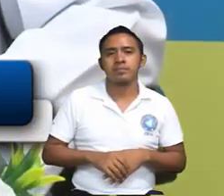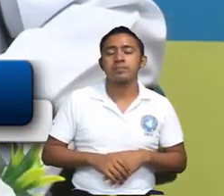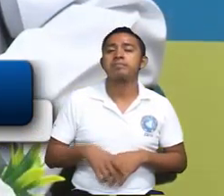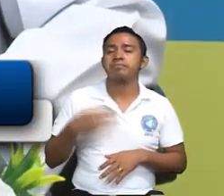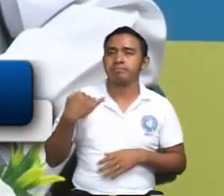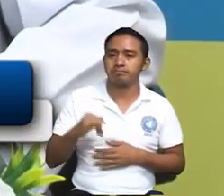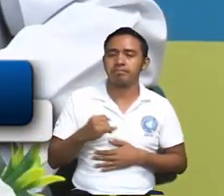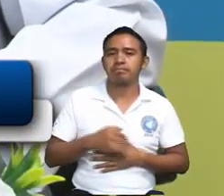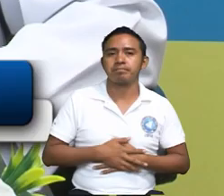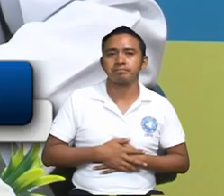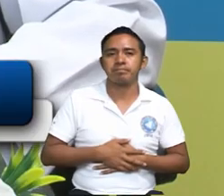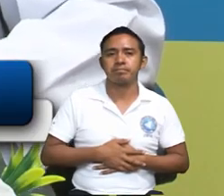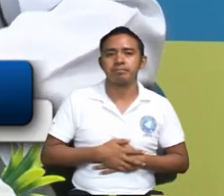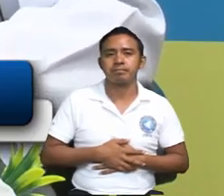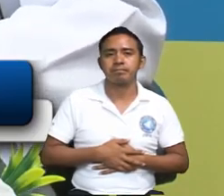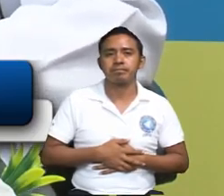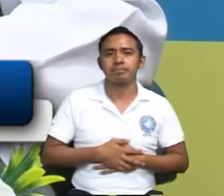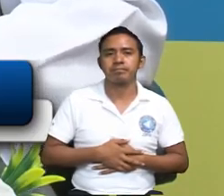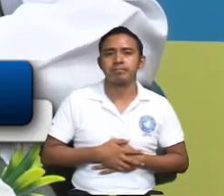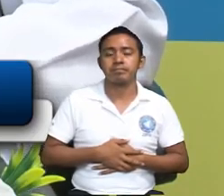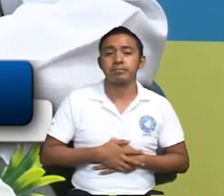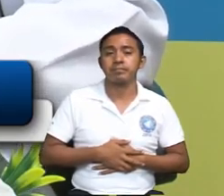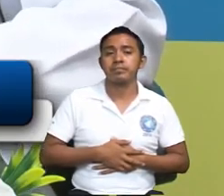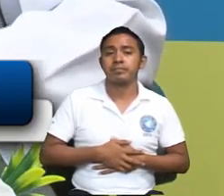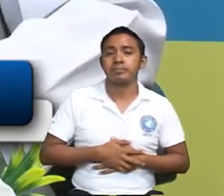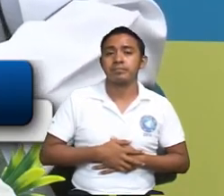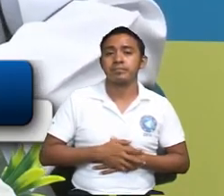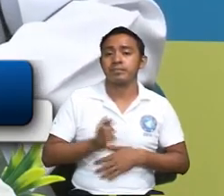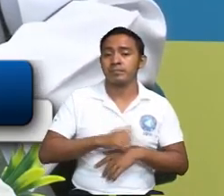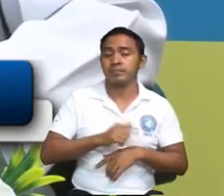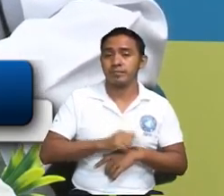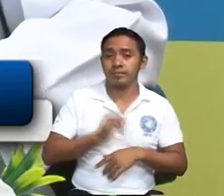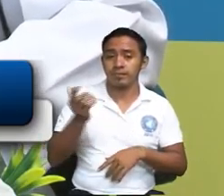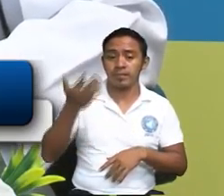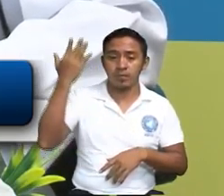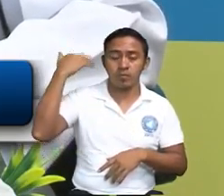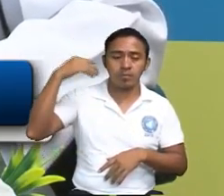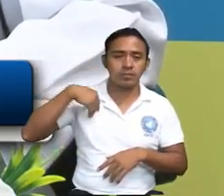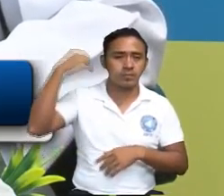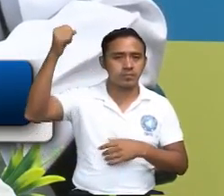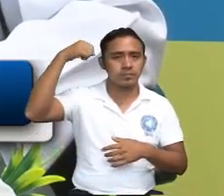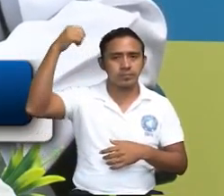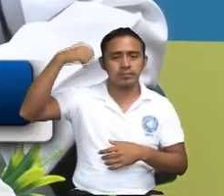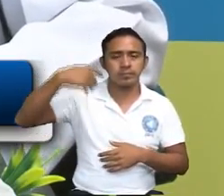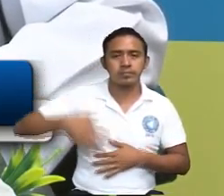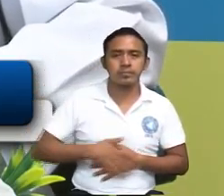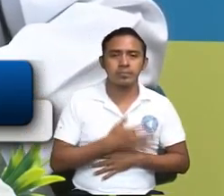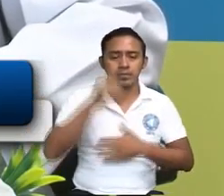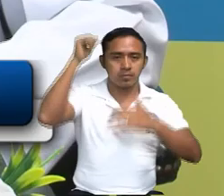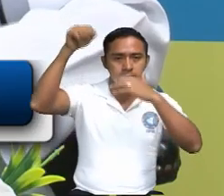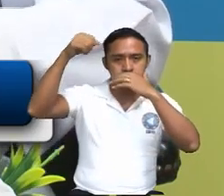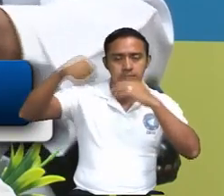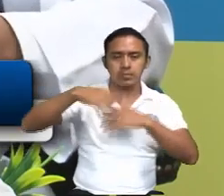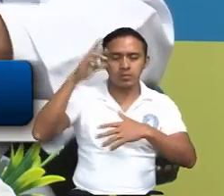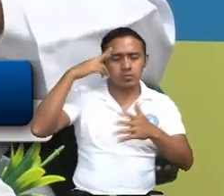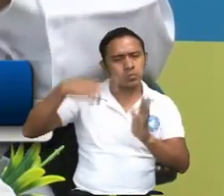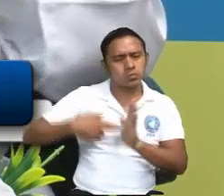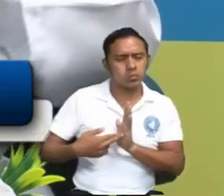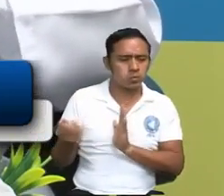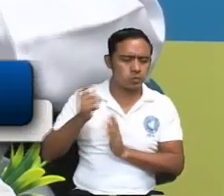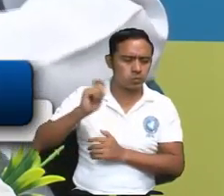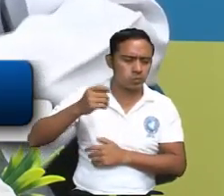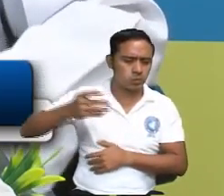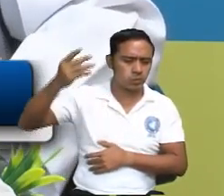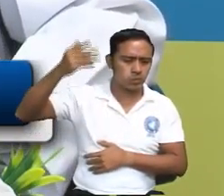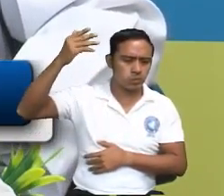es. En la primera etapa de la revolución, nos acordamos, los que tenemos más tiempo,